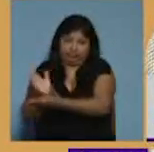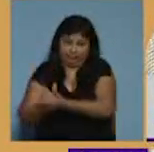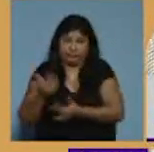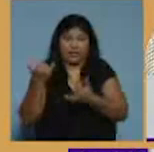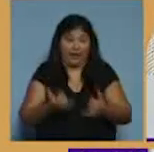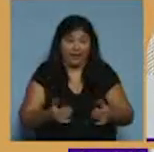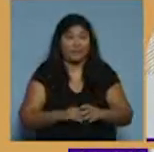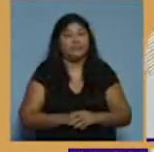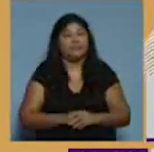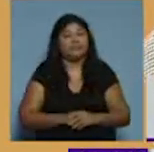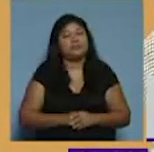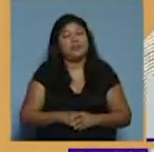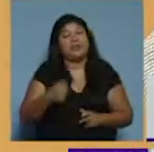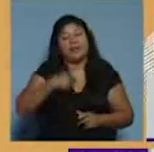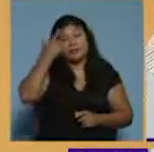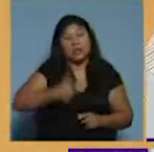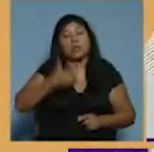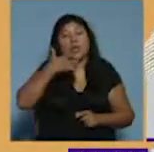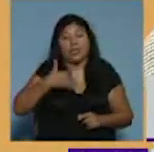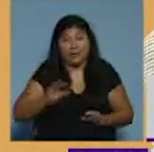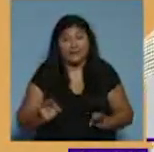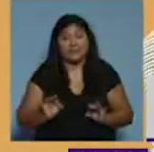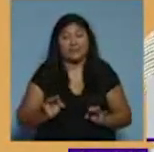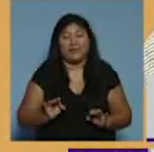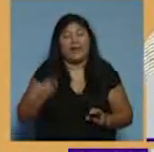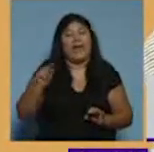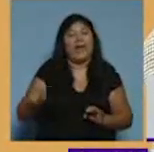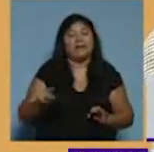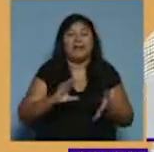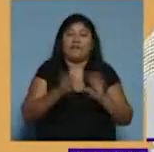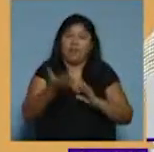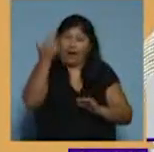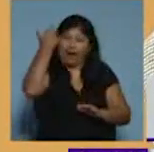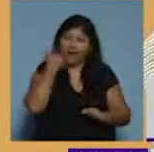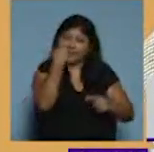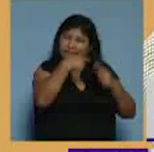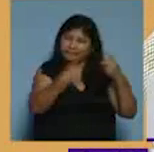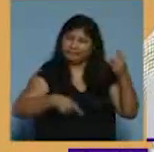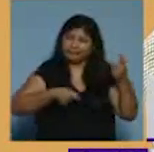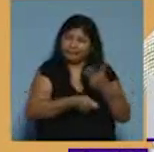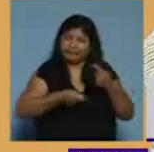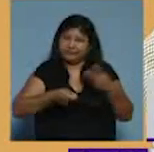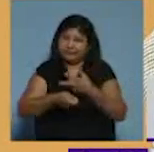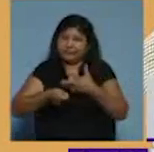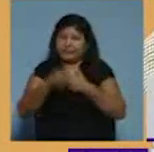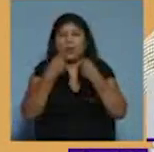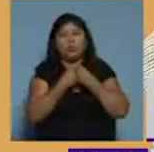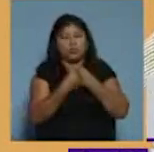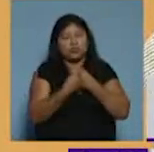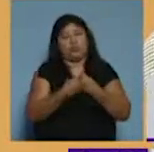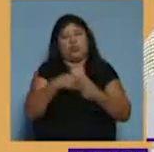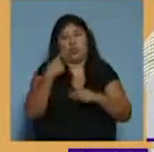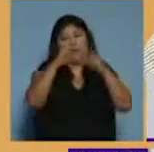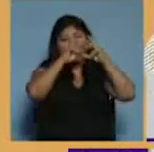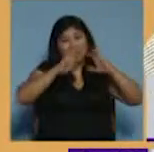antes y un después en los distintos hechos de corrupción y violencia que se están investigando no sólo en la provincia de